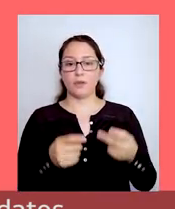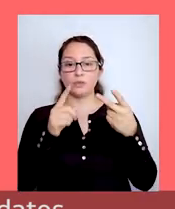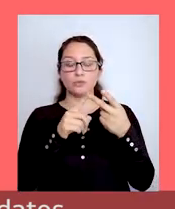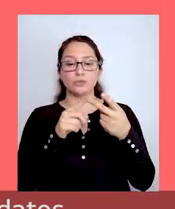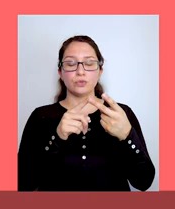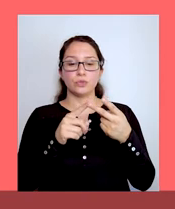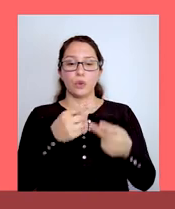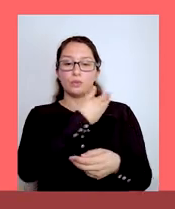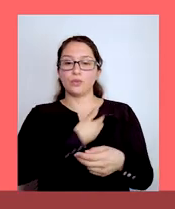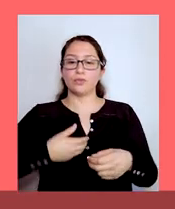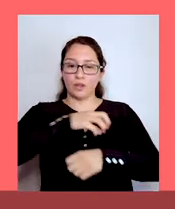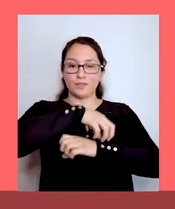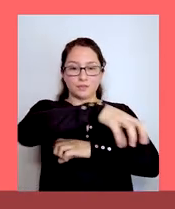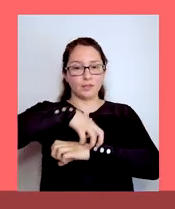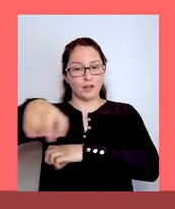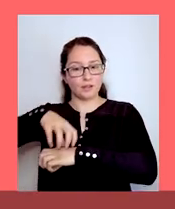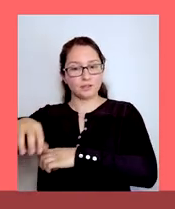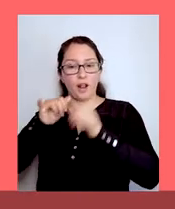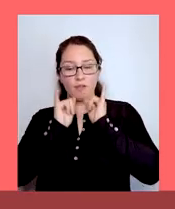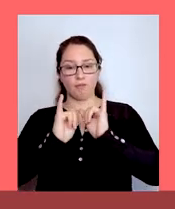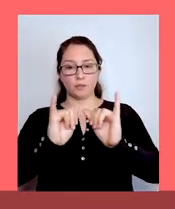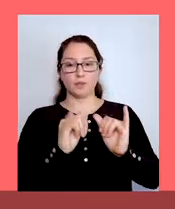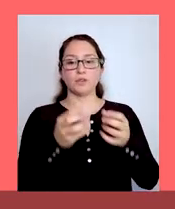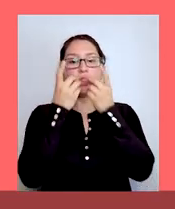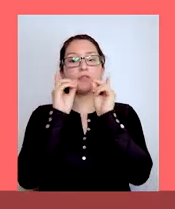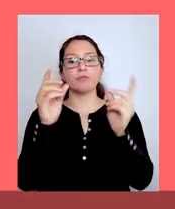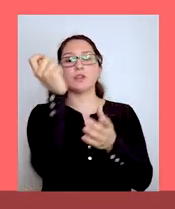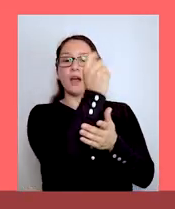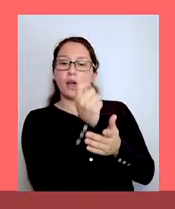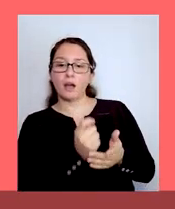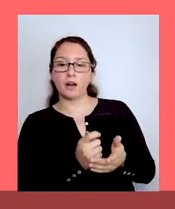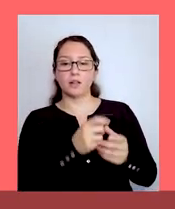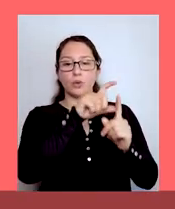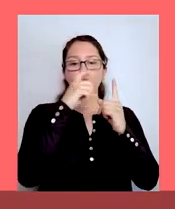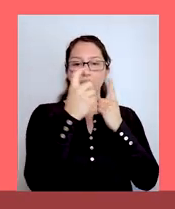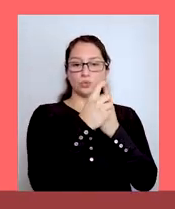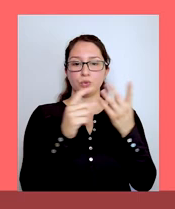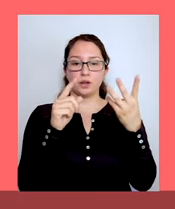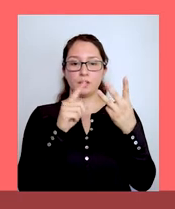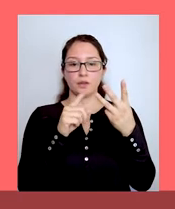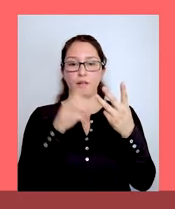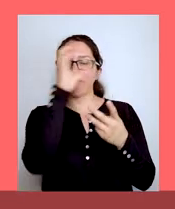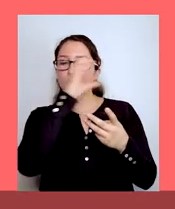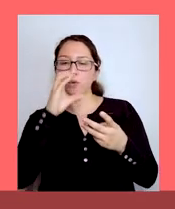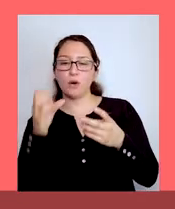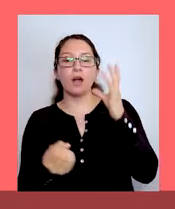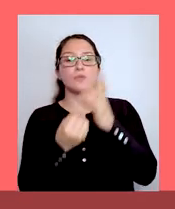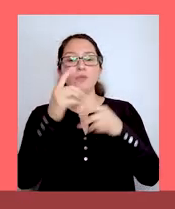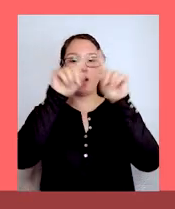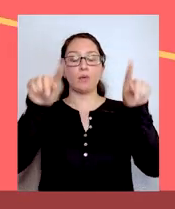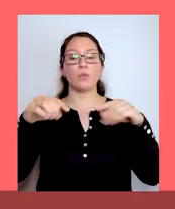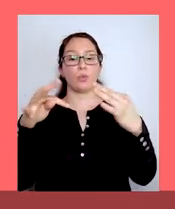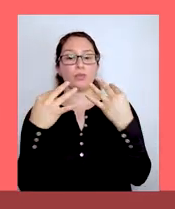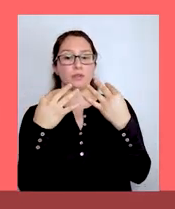datos, descentralizar el contenido y difusión artística y cultural, personalizar el contenido y abarcar nuevas